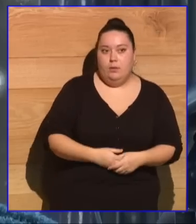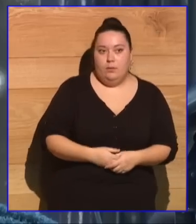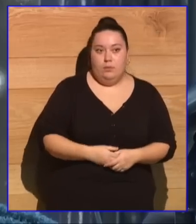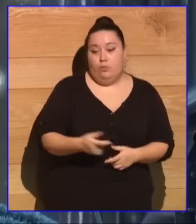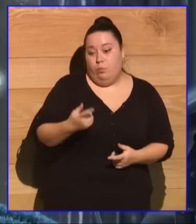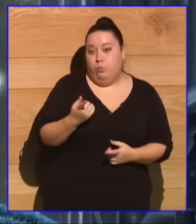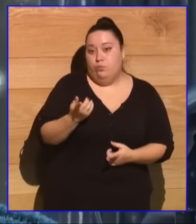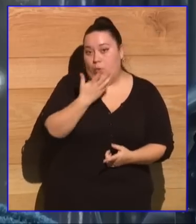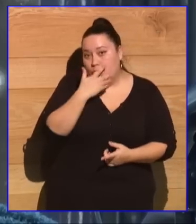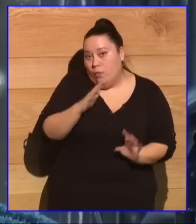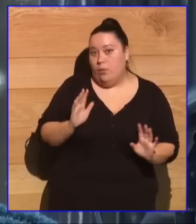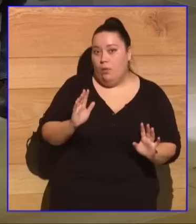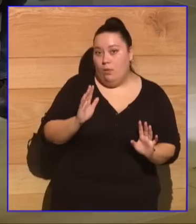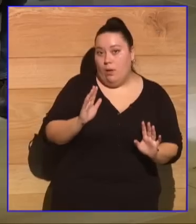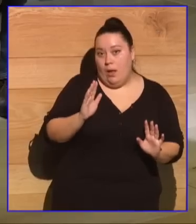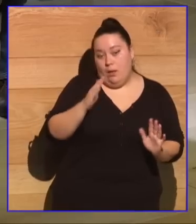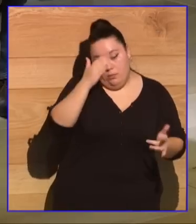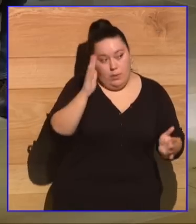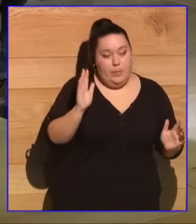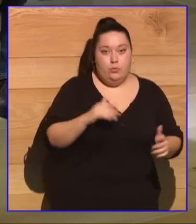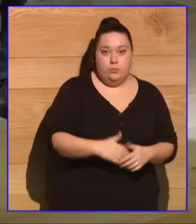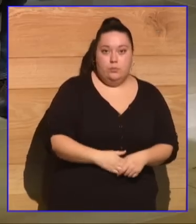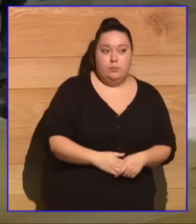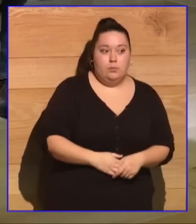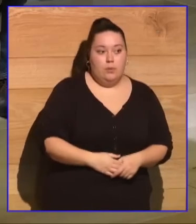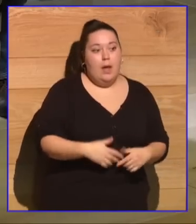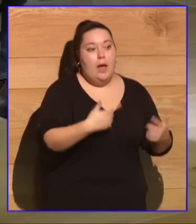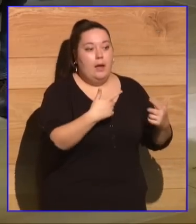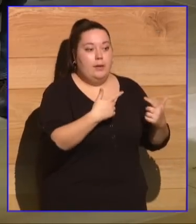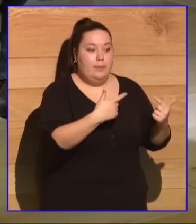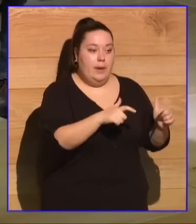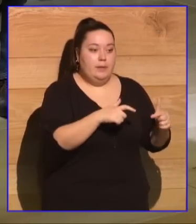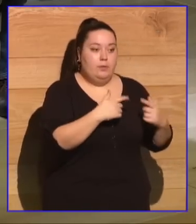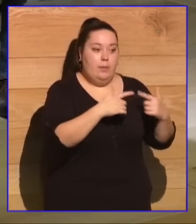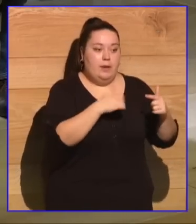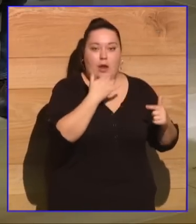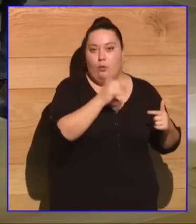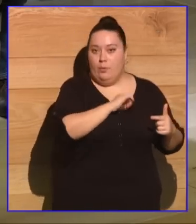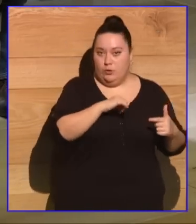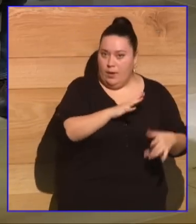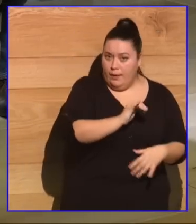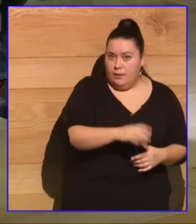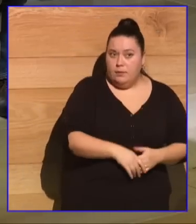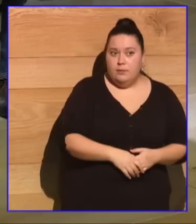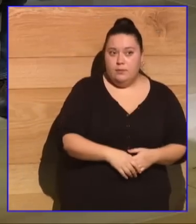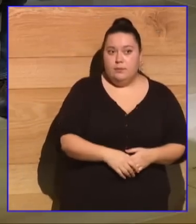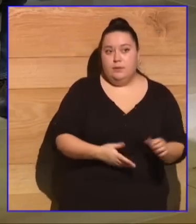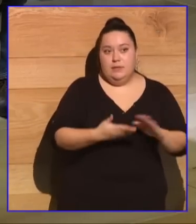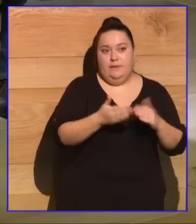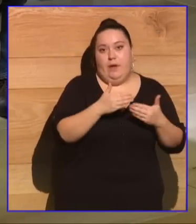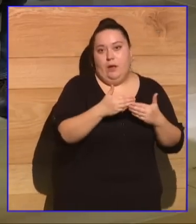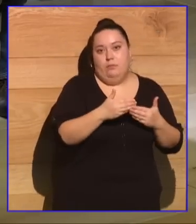Eso es. Vale, que ahí entraba una parte tuya personal, ¿no? Yo creo que hay que poner una